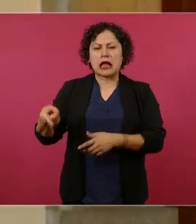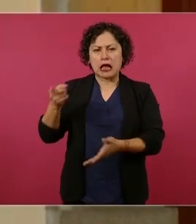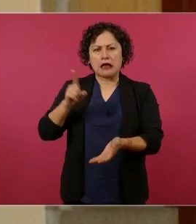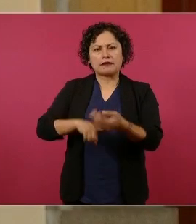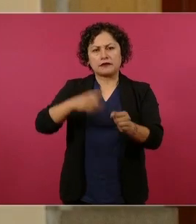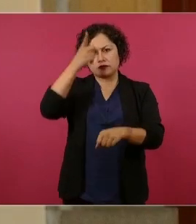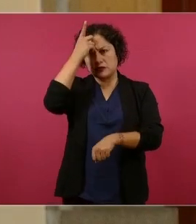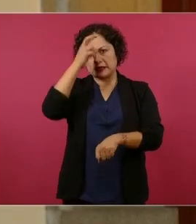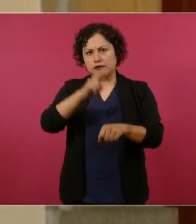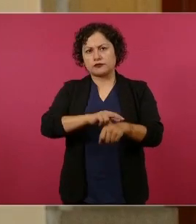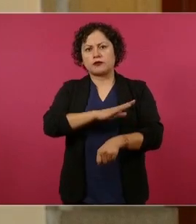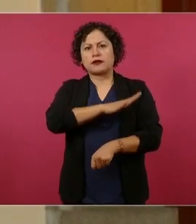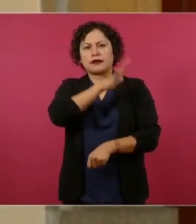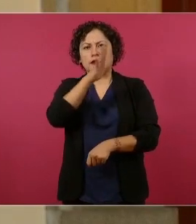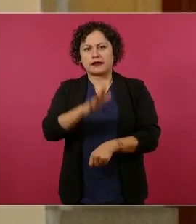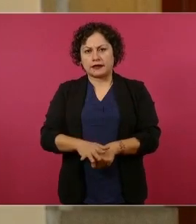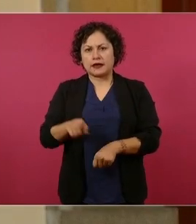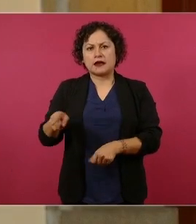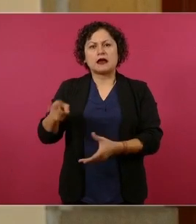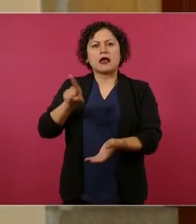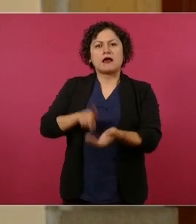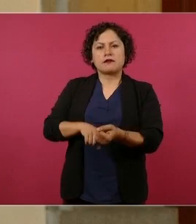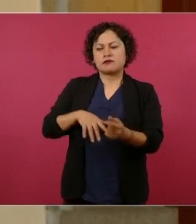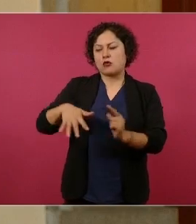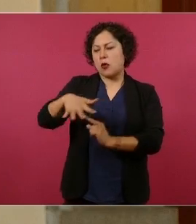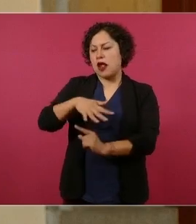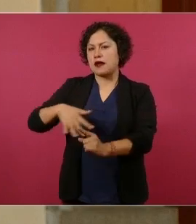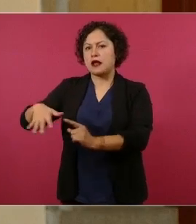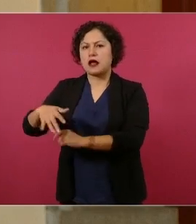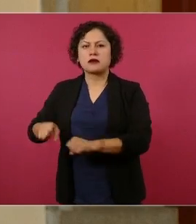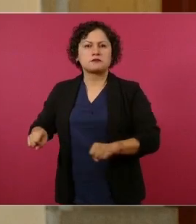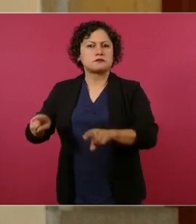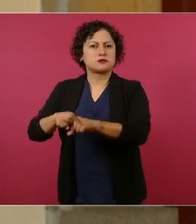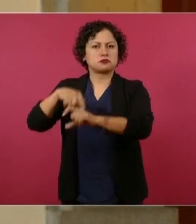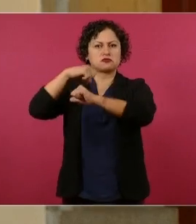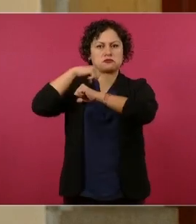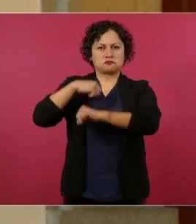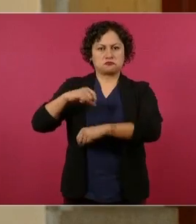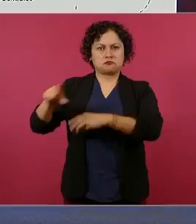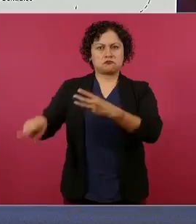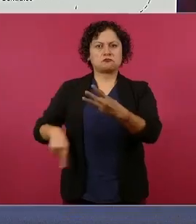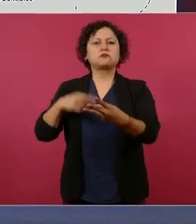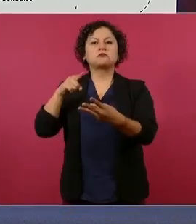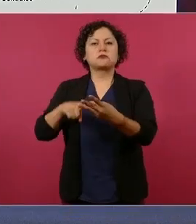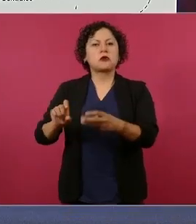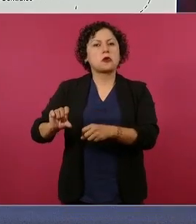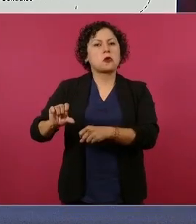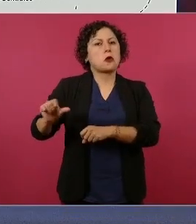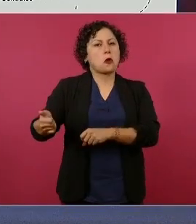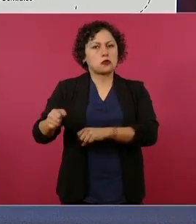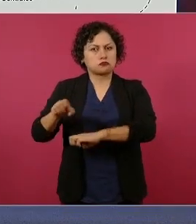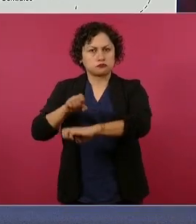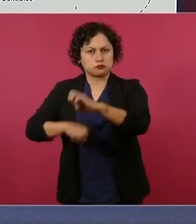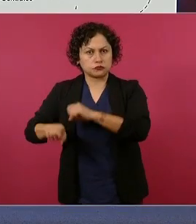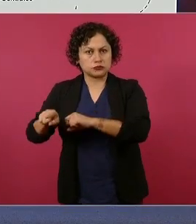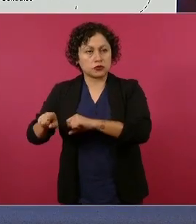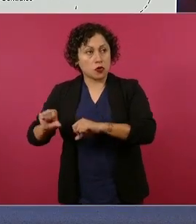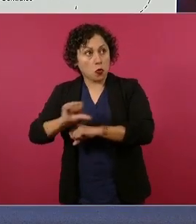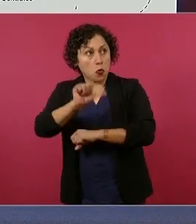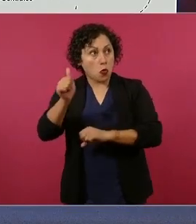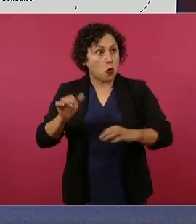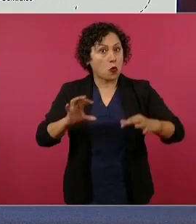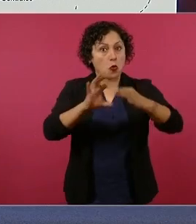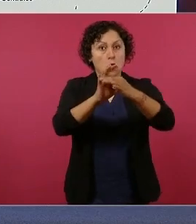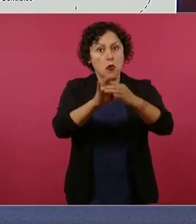direcciones corporativas de la propia CFE, la subdirección corporativa de generación, nuestras empresas productivas subsidiarias